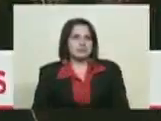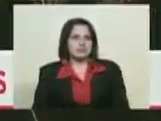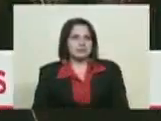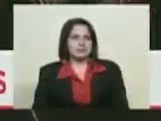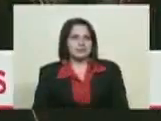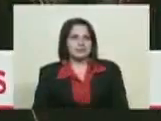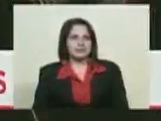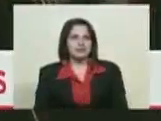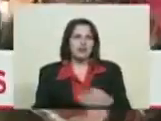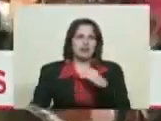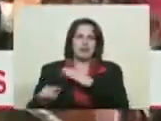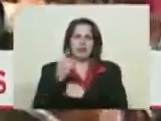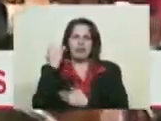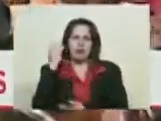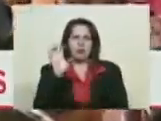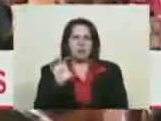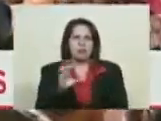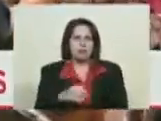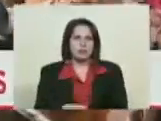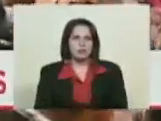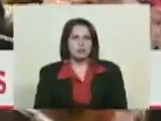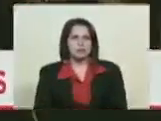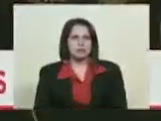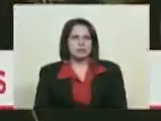¿Un traidor a la patria?